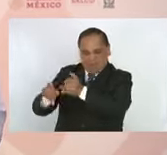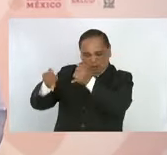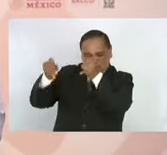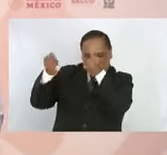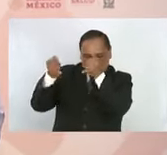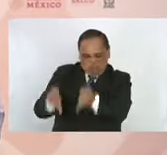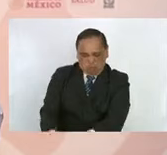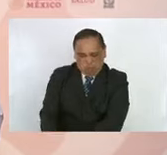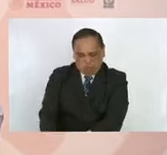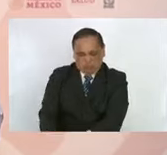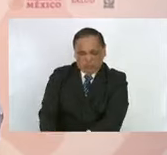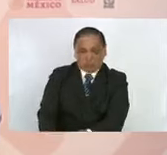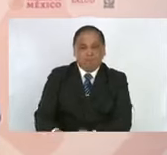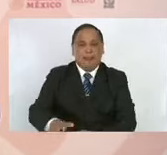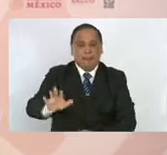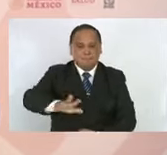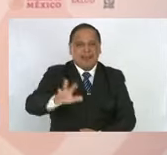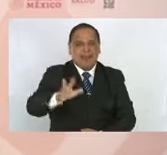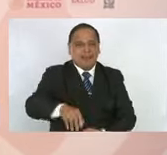arrancar de raíz